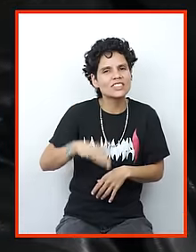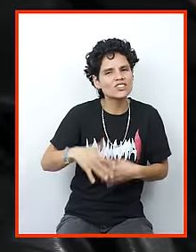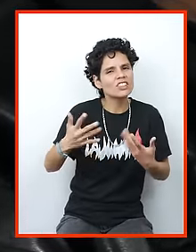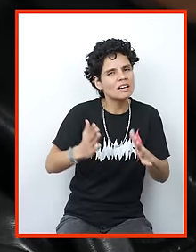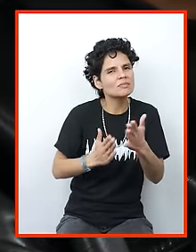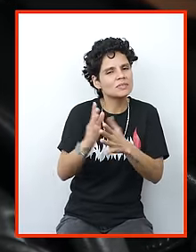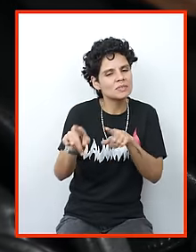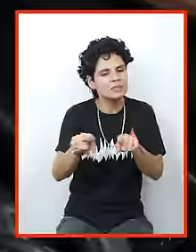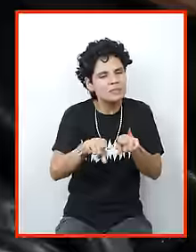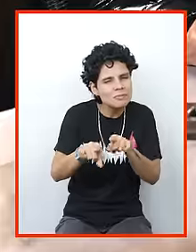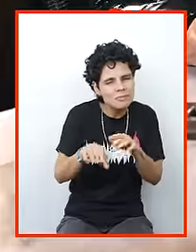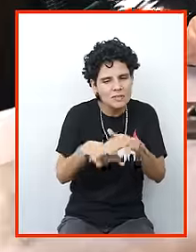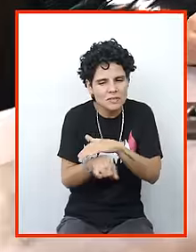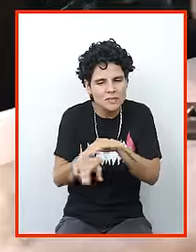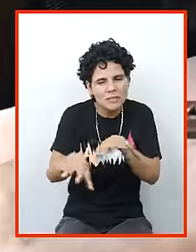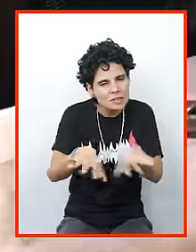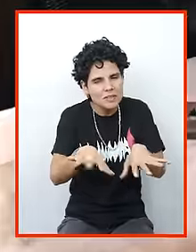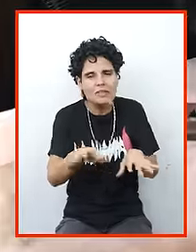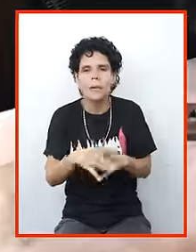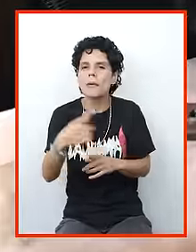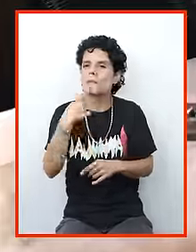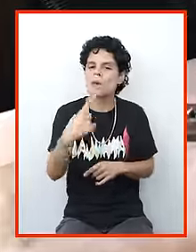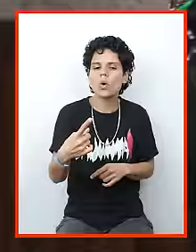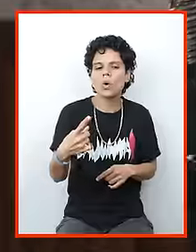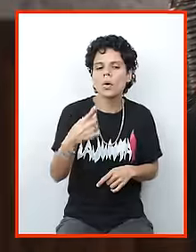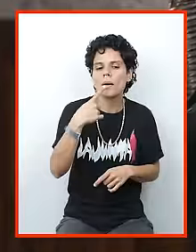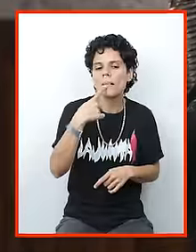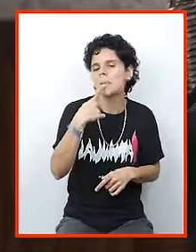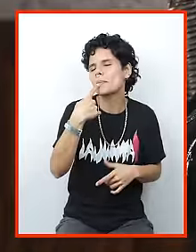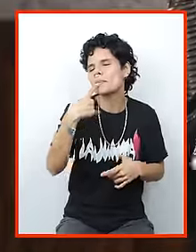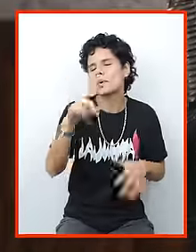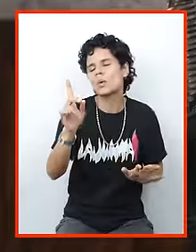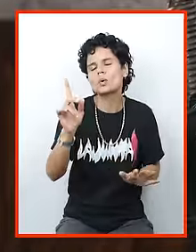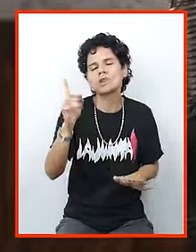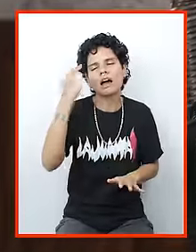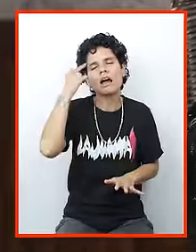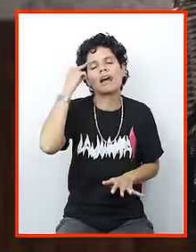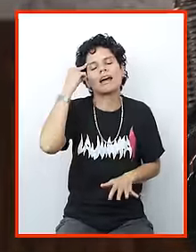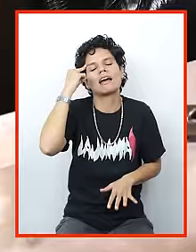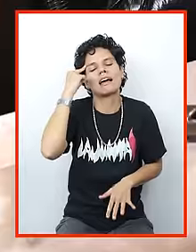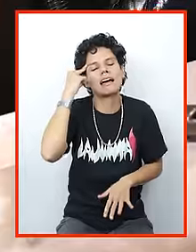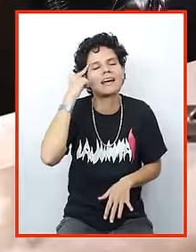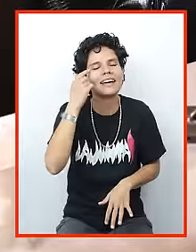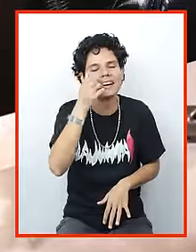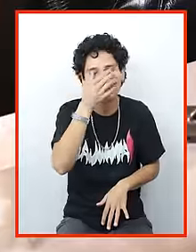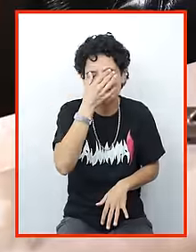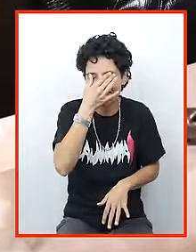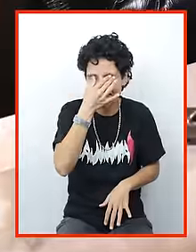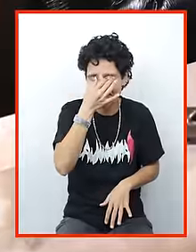busquilla, armándote la vida. Ahí está al borde de la muerte, ¿no? Esto es una pregunta random que tenemos. LOL.